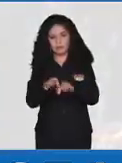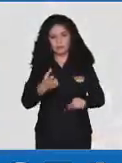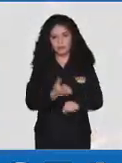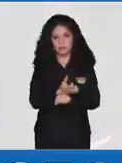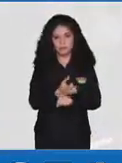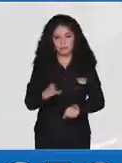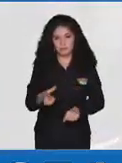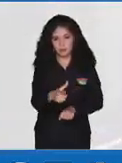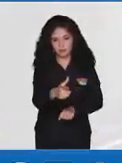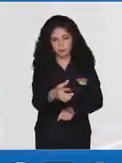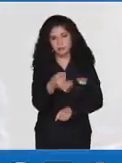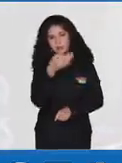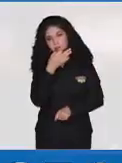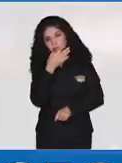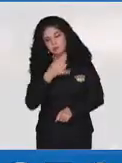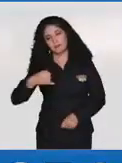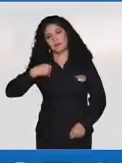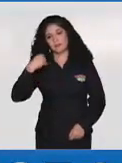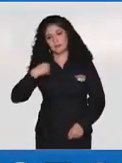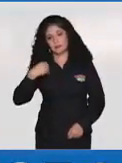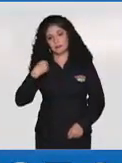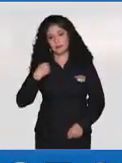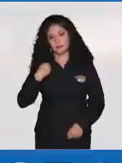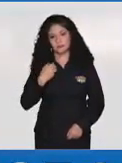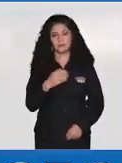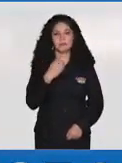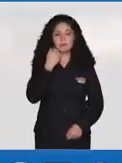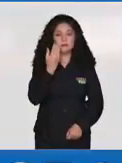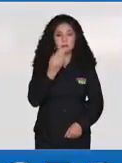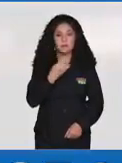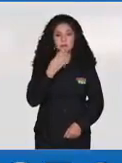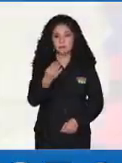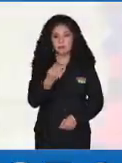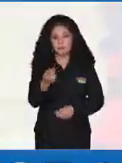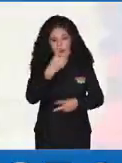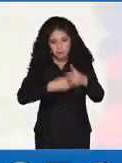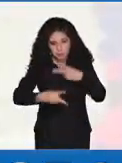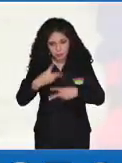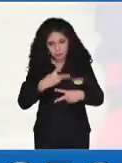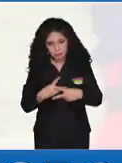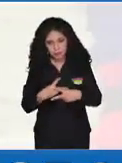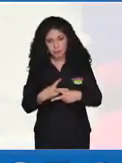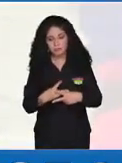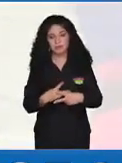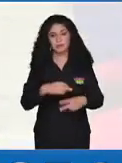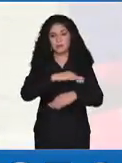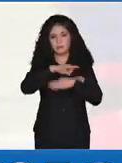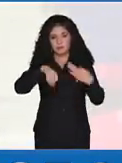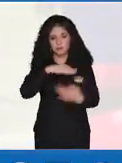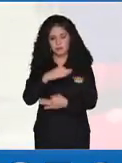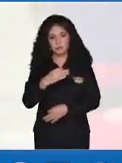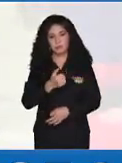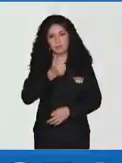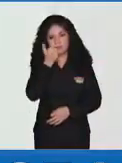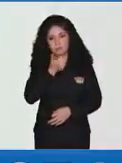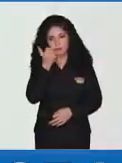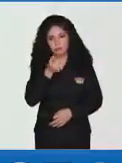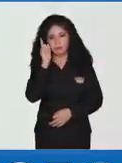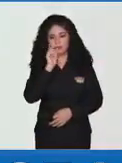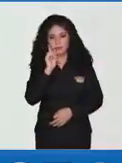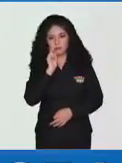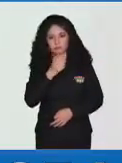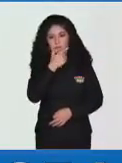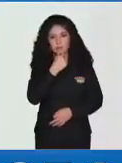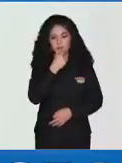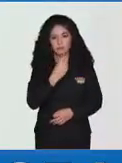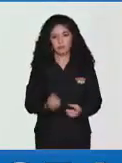su niñez y su juventud. Quiero dar la más cordial bienvenida a las alumnas, alumnos de nuevo ingreso. Desde